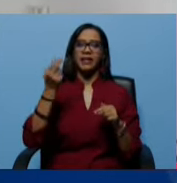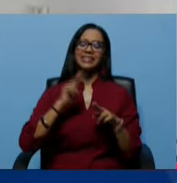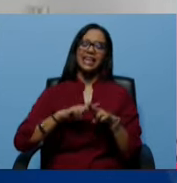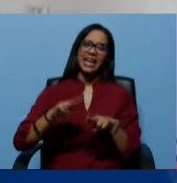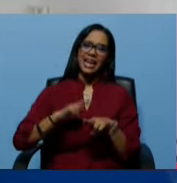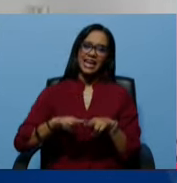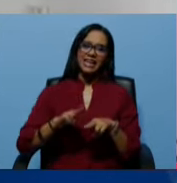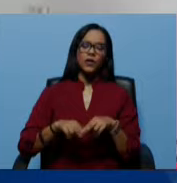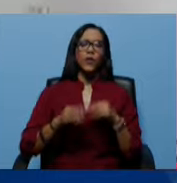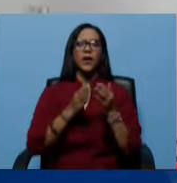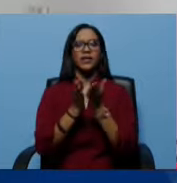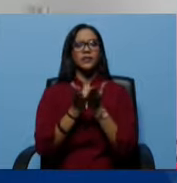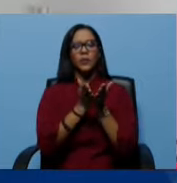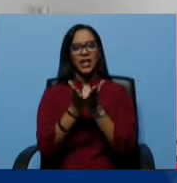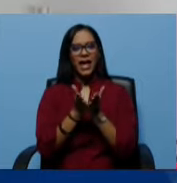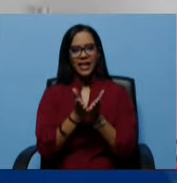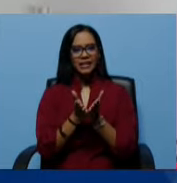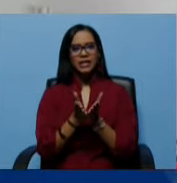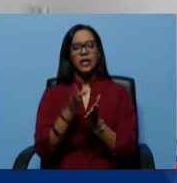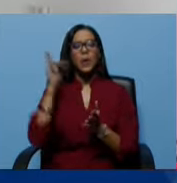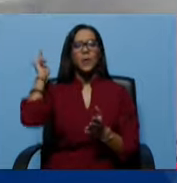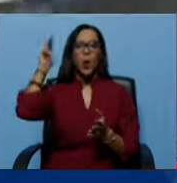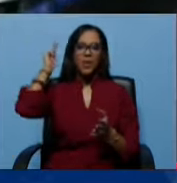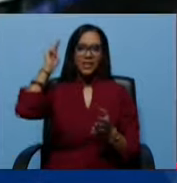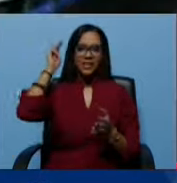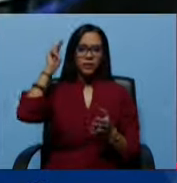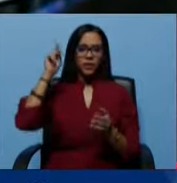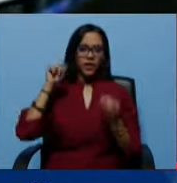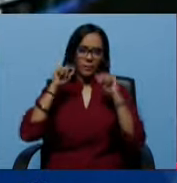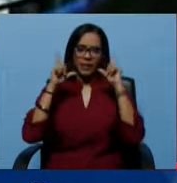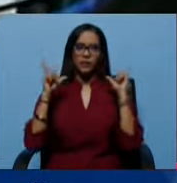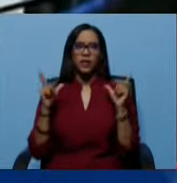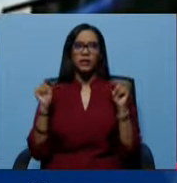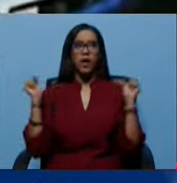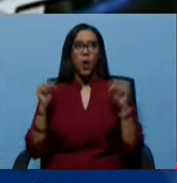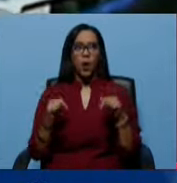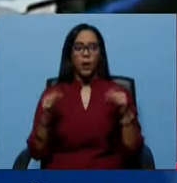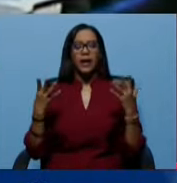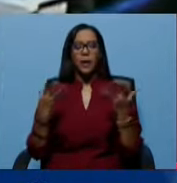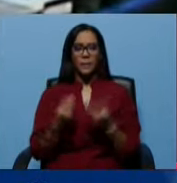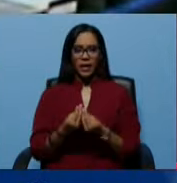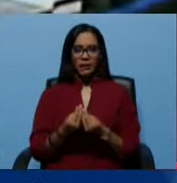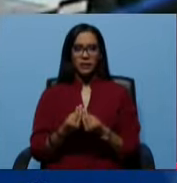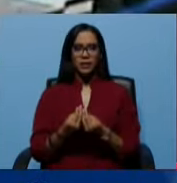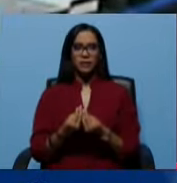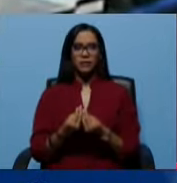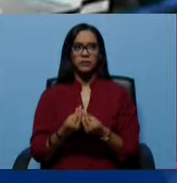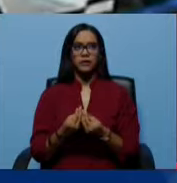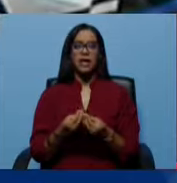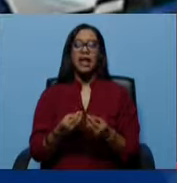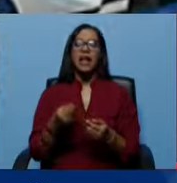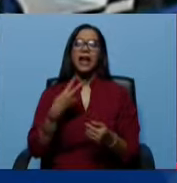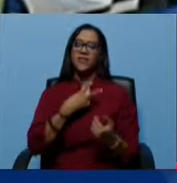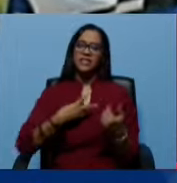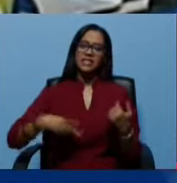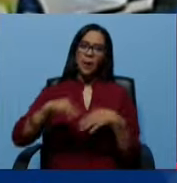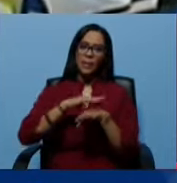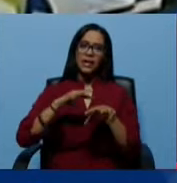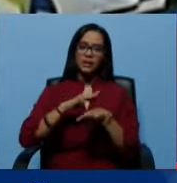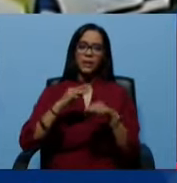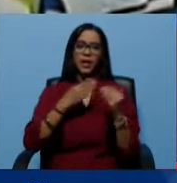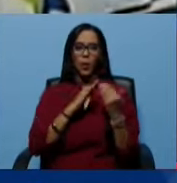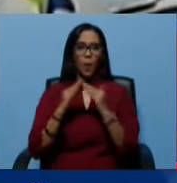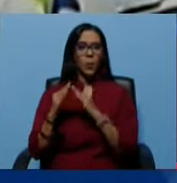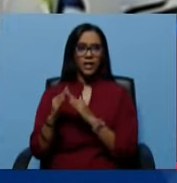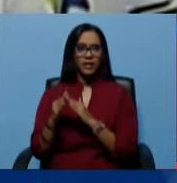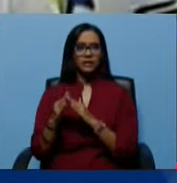niños, estudiantes, profesores, increíble. Mire, hoy me acompañan Damari Hernández, la viceministra para la